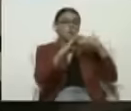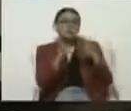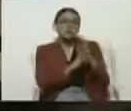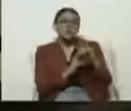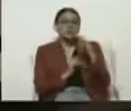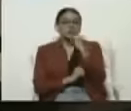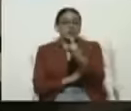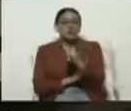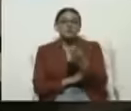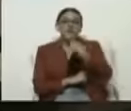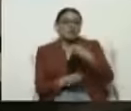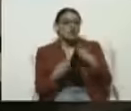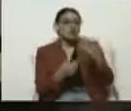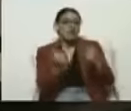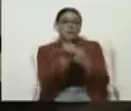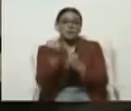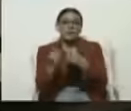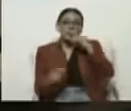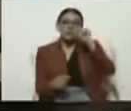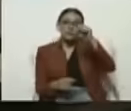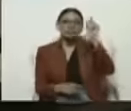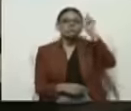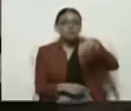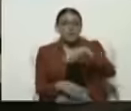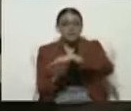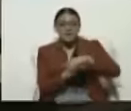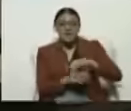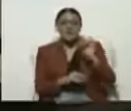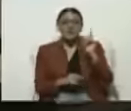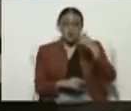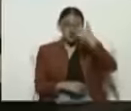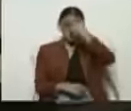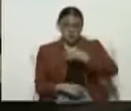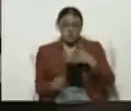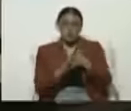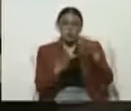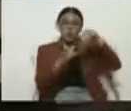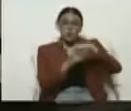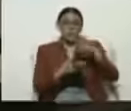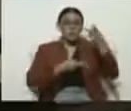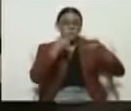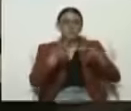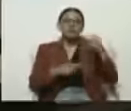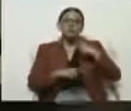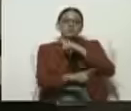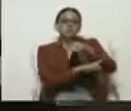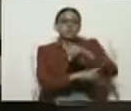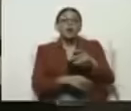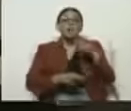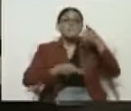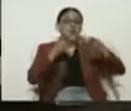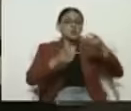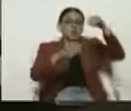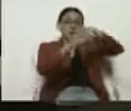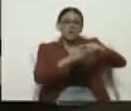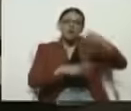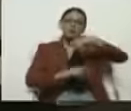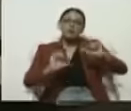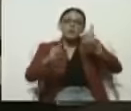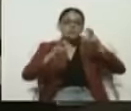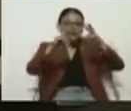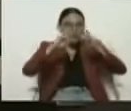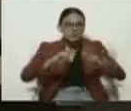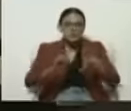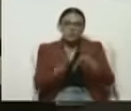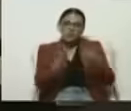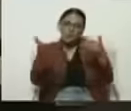al presidente Nicolás Maduro. También en su condición de presidente del Parlamento venezolano, ha ordenado a la Comisión de Política Interior se inicie de inmediato una investigación en